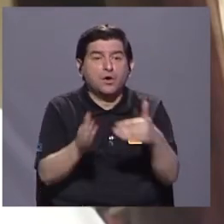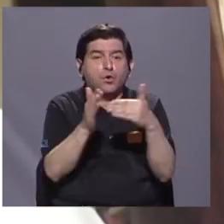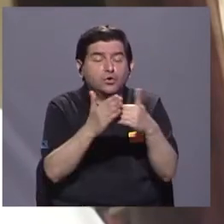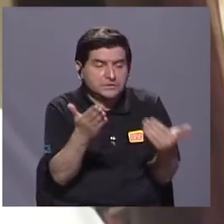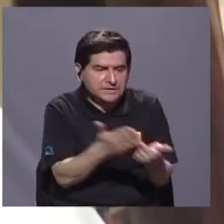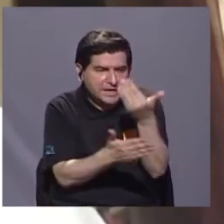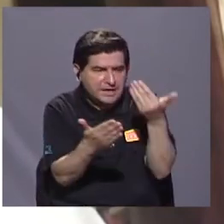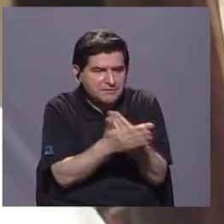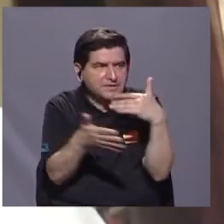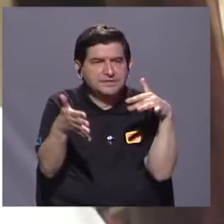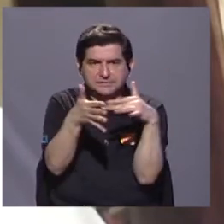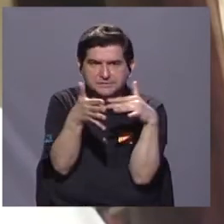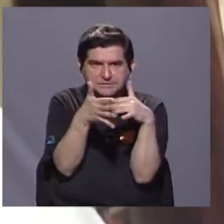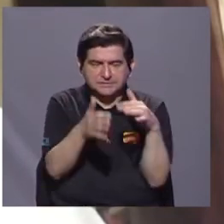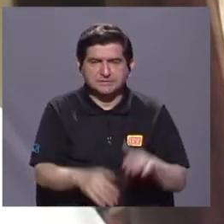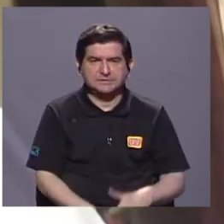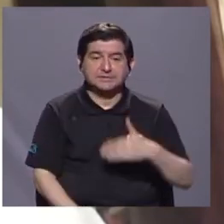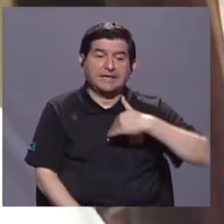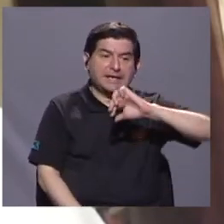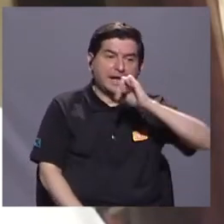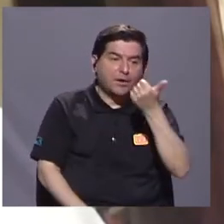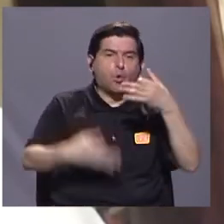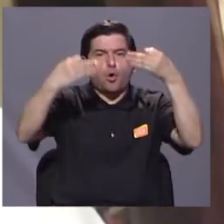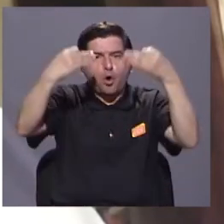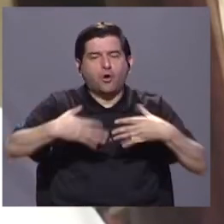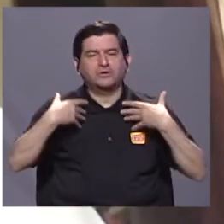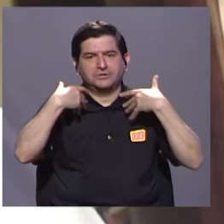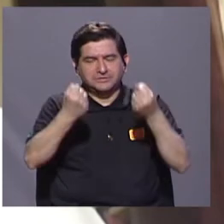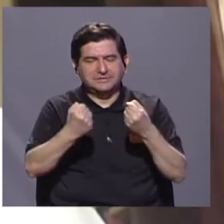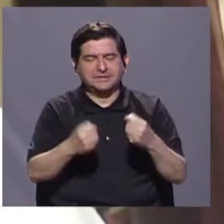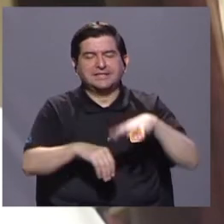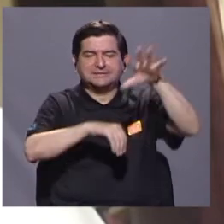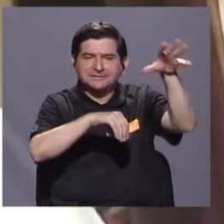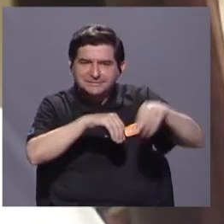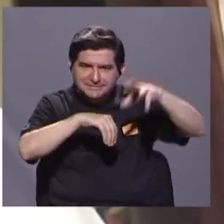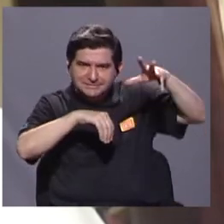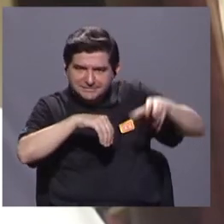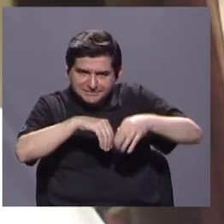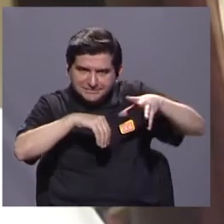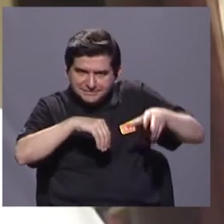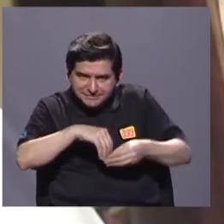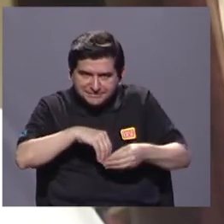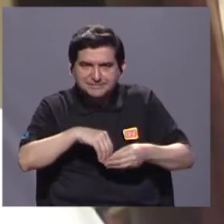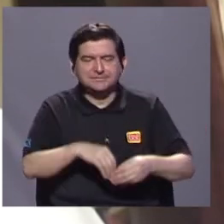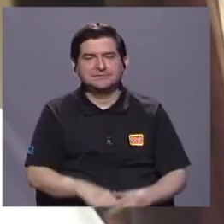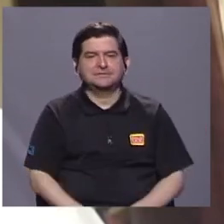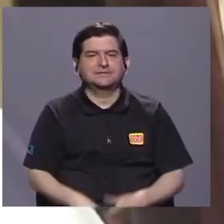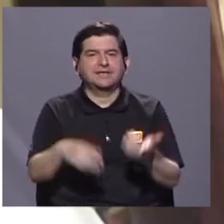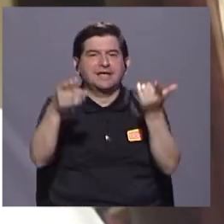el estudio, habían otras medidas sanitarias que se habían incorporado